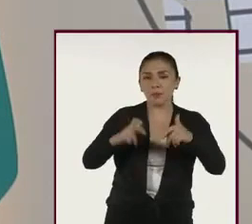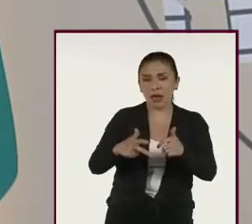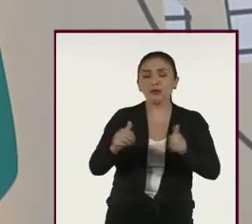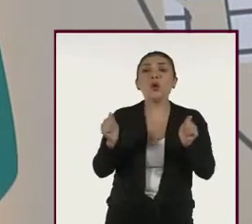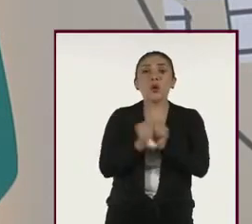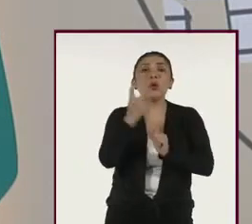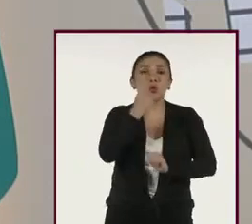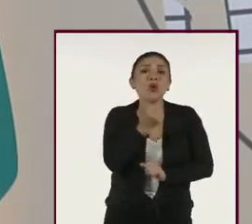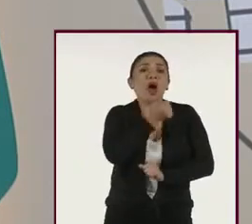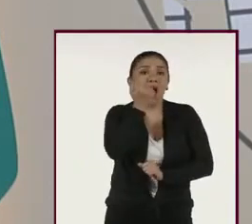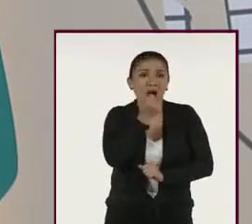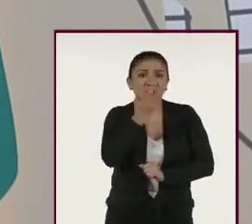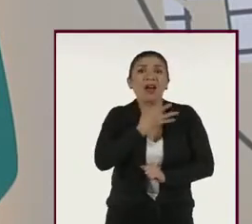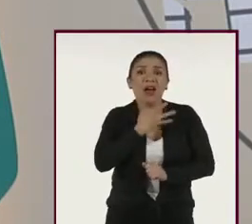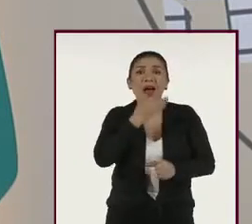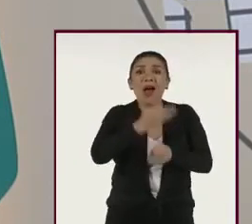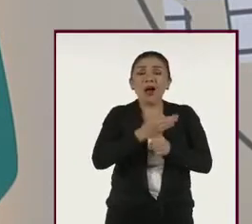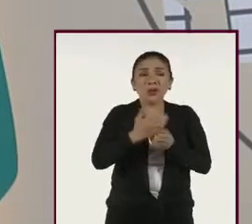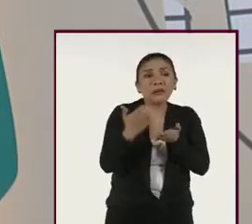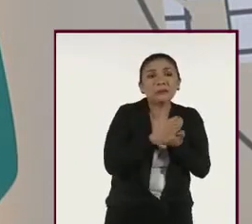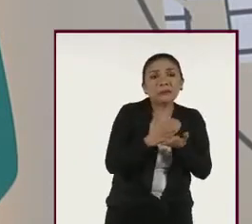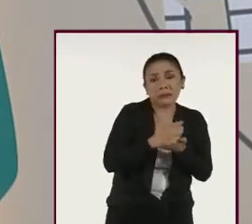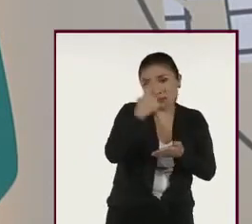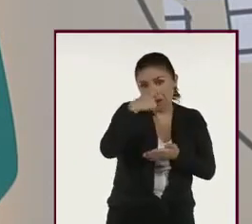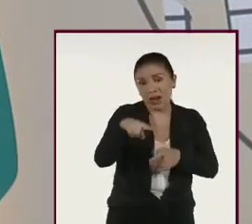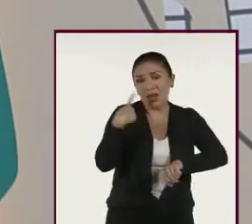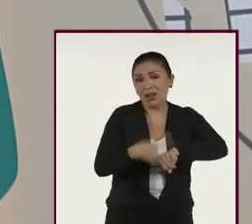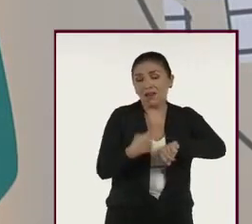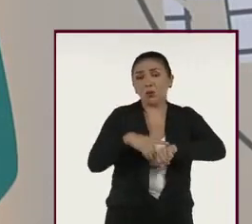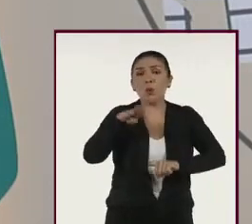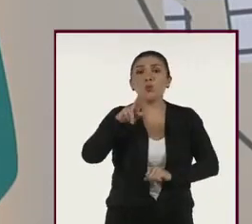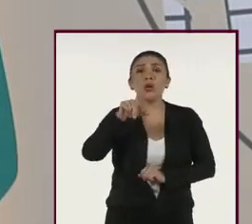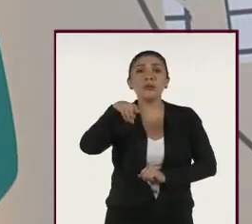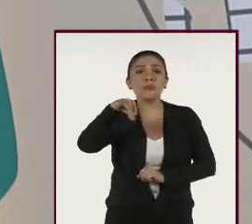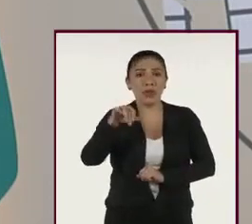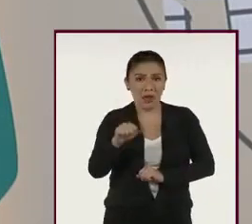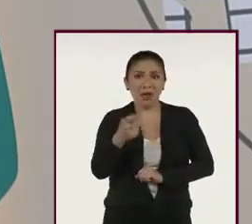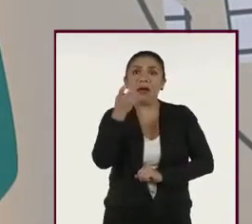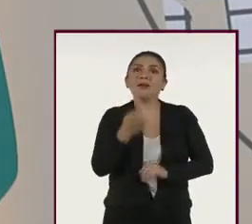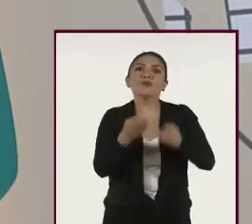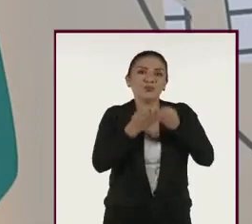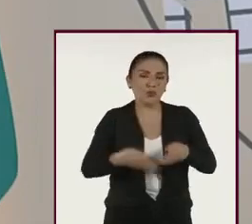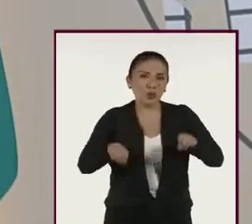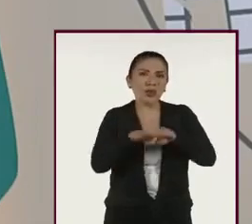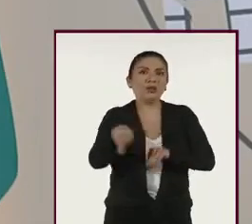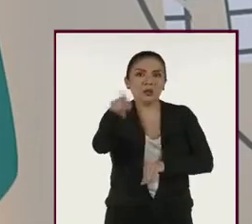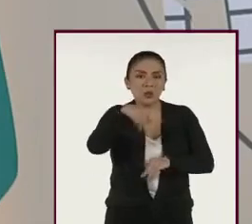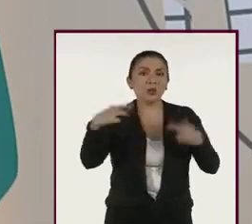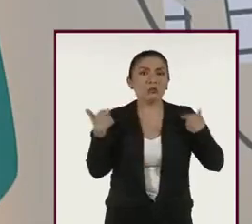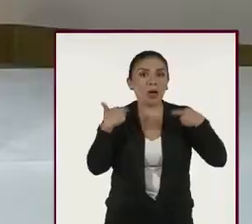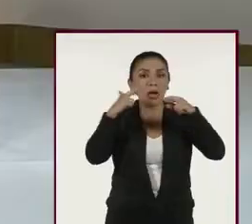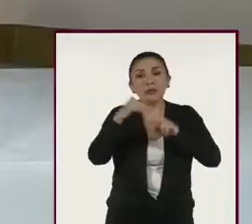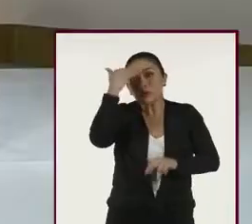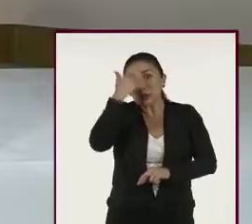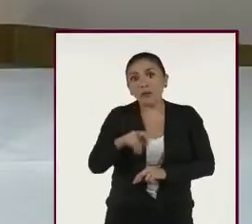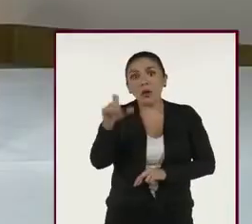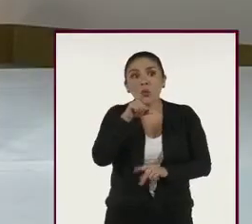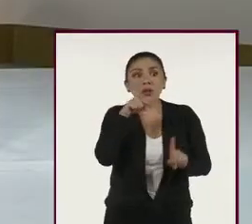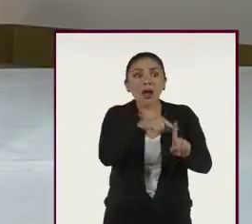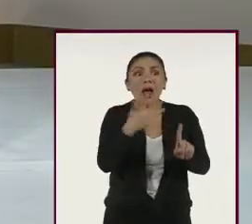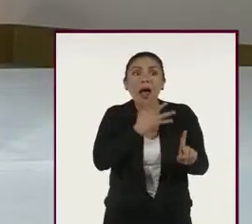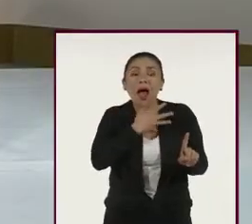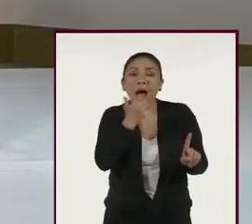en tratamiento del trastorno de bulimia. Bueno, es importante que los maestros también sepan cuando los alumnos están bajo